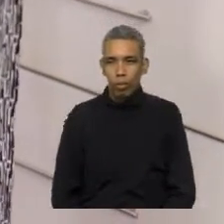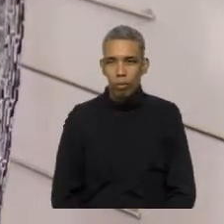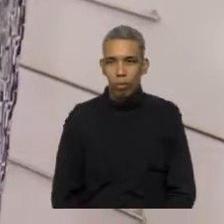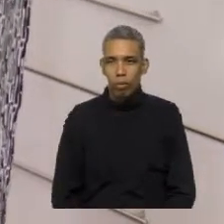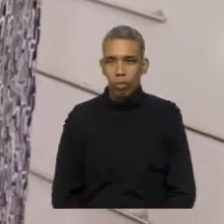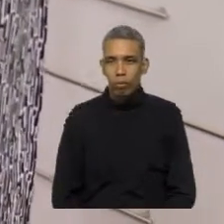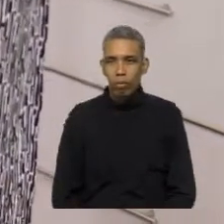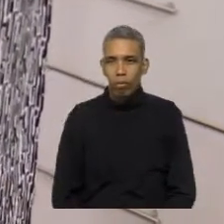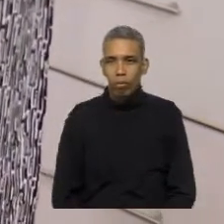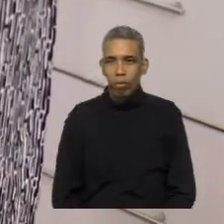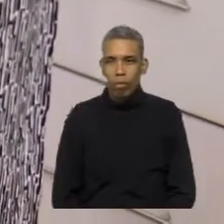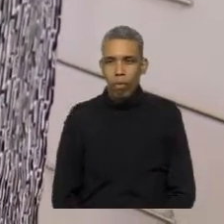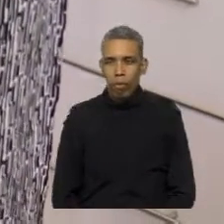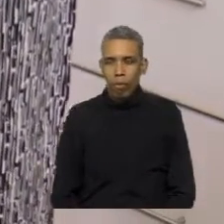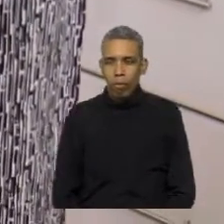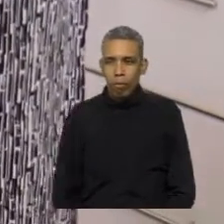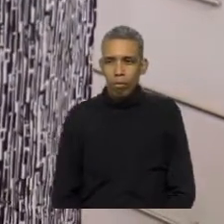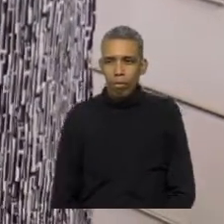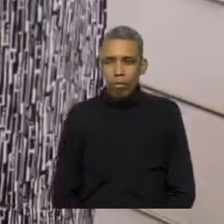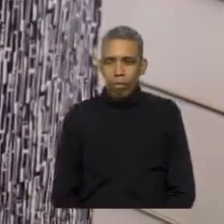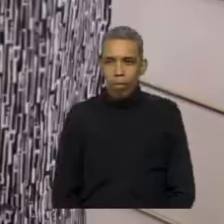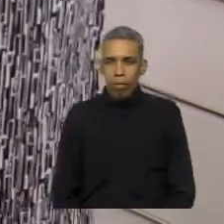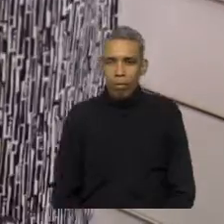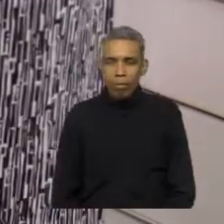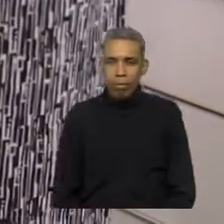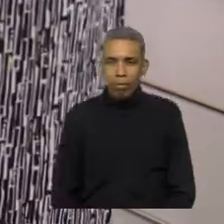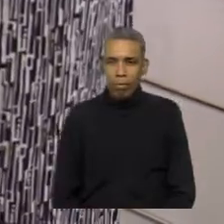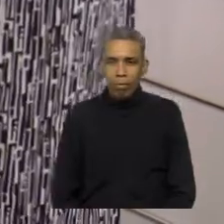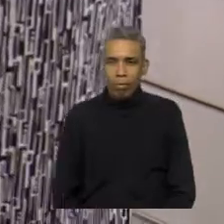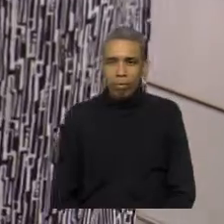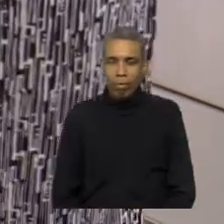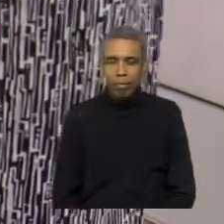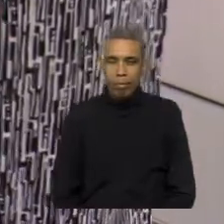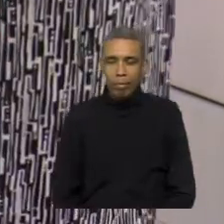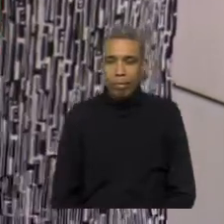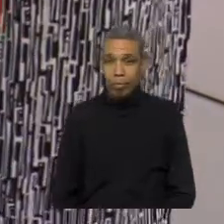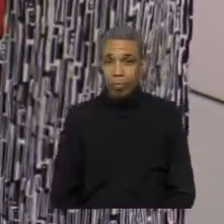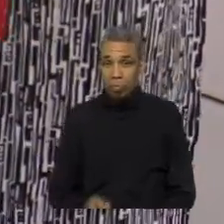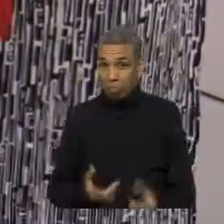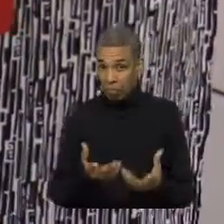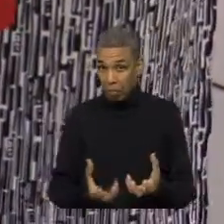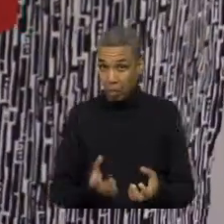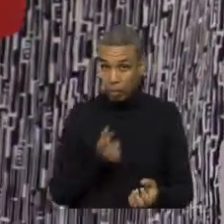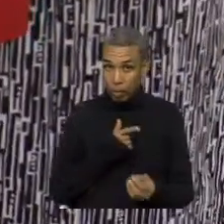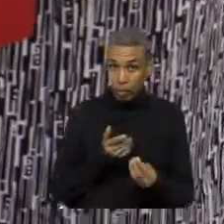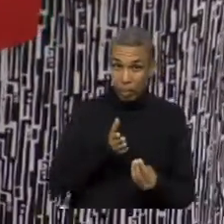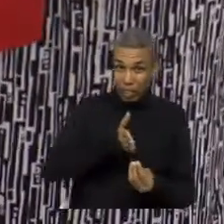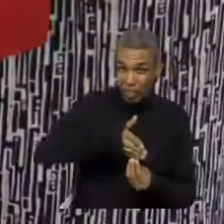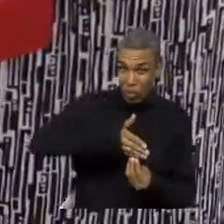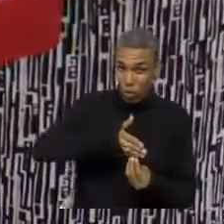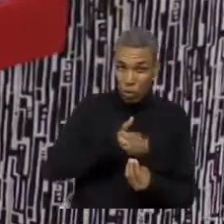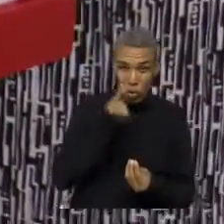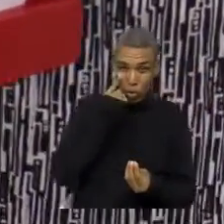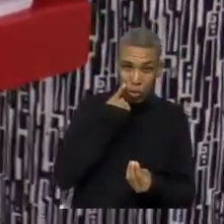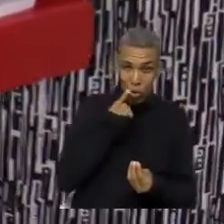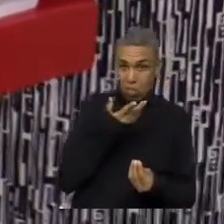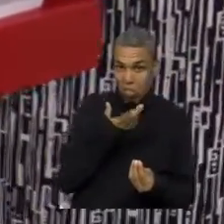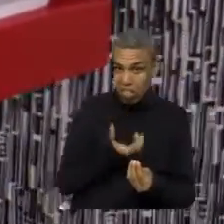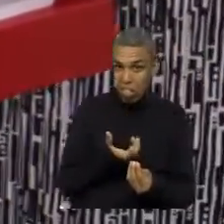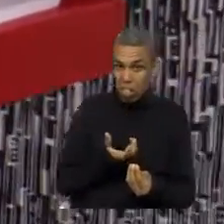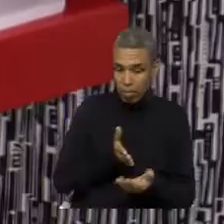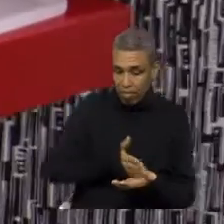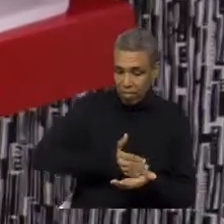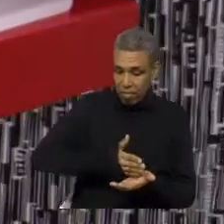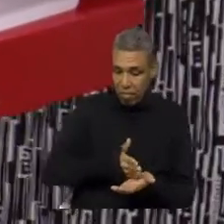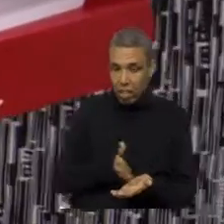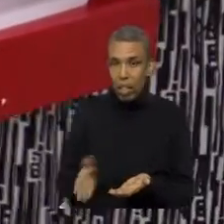Si desean esto, lo pueden adicionar un poquito en agua para bajarle como la acidez, el